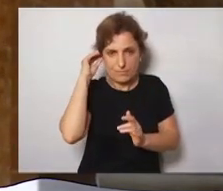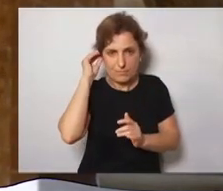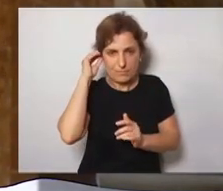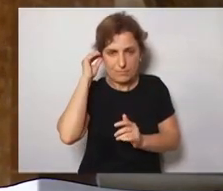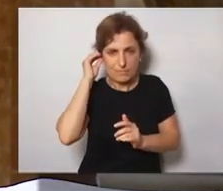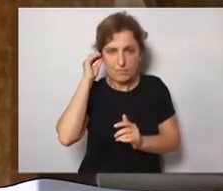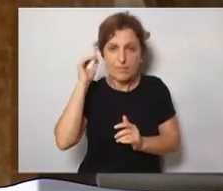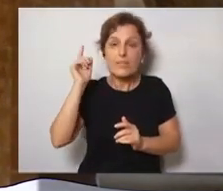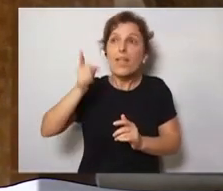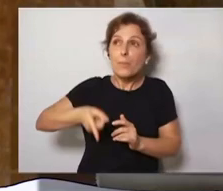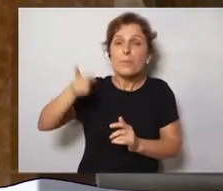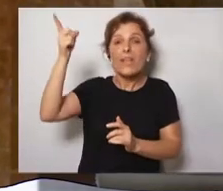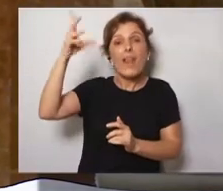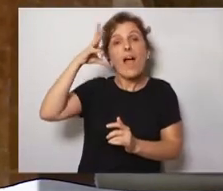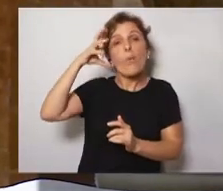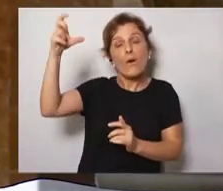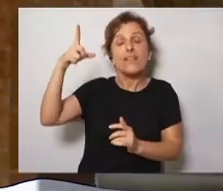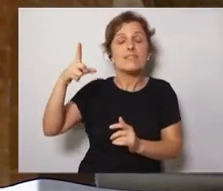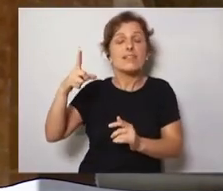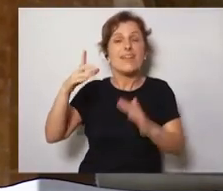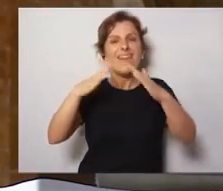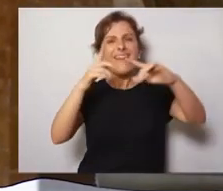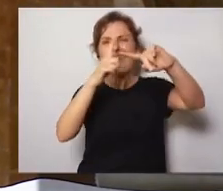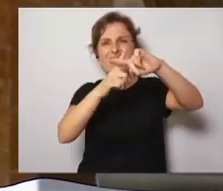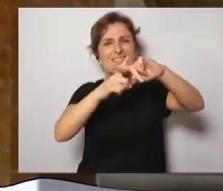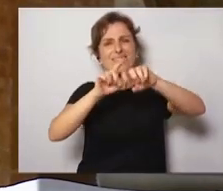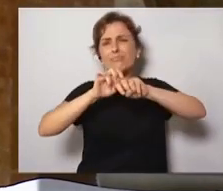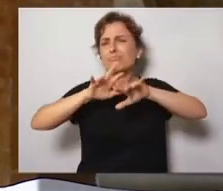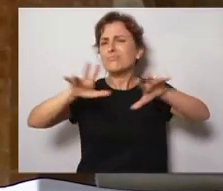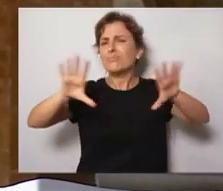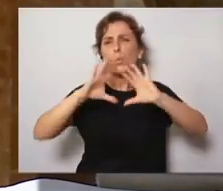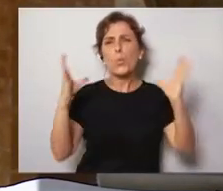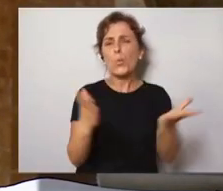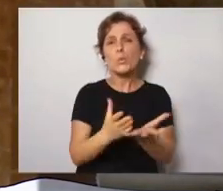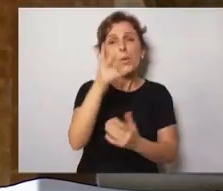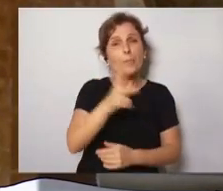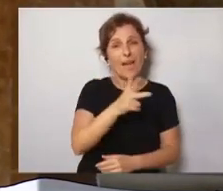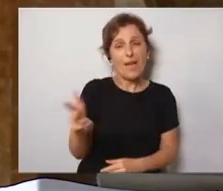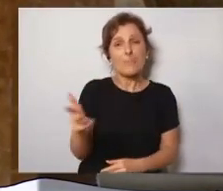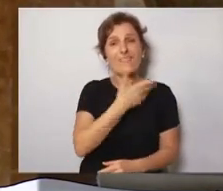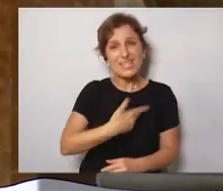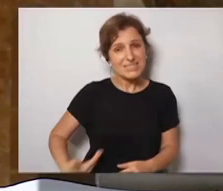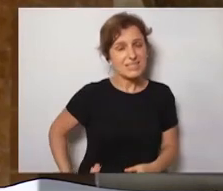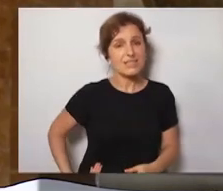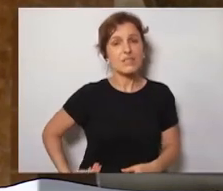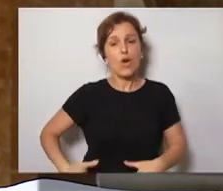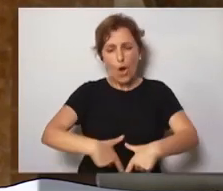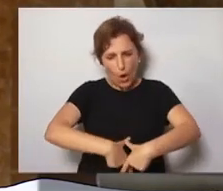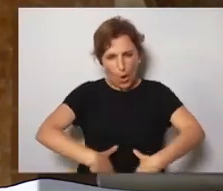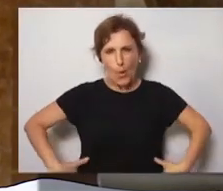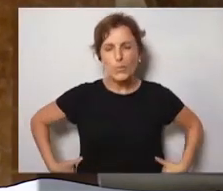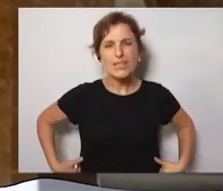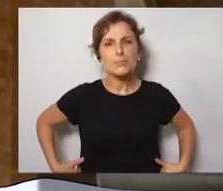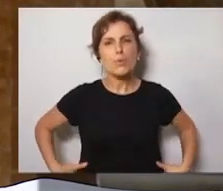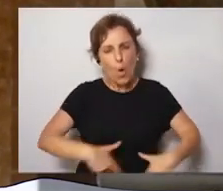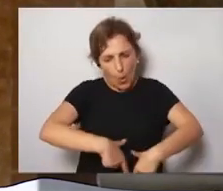tierra con el papá francisco nuestro arzobispo el cardenal marc yo nosotros sus obispos auxiliares y todos